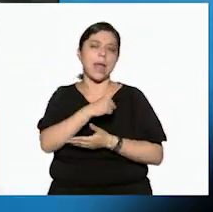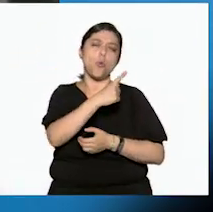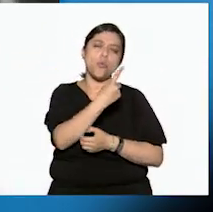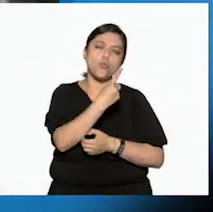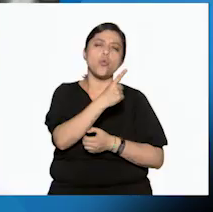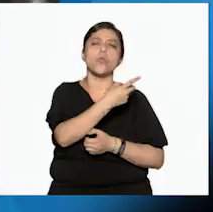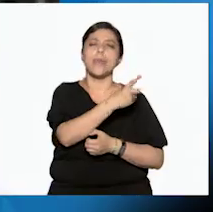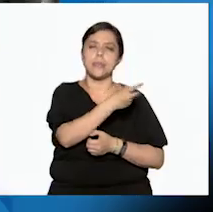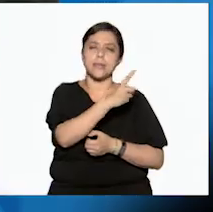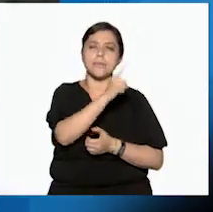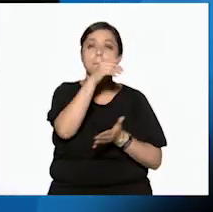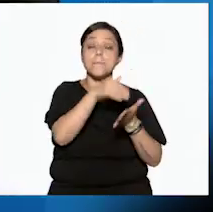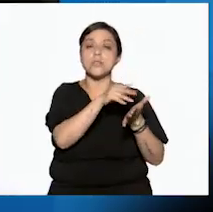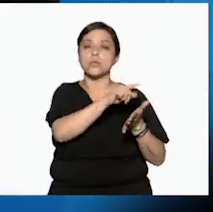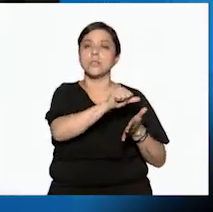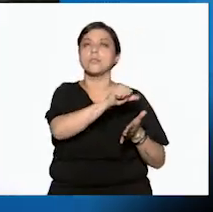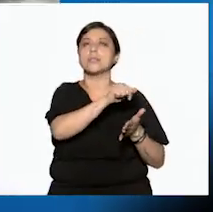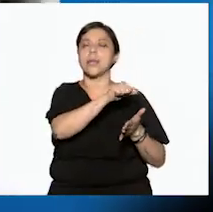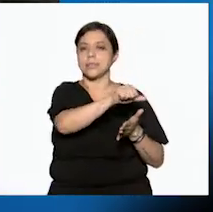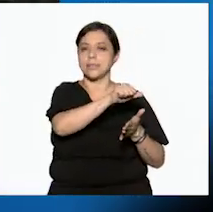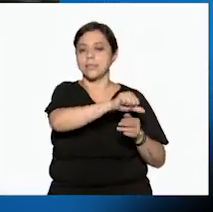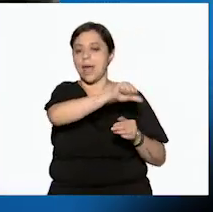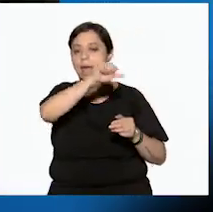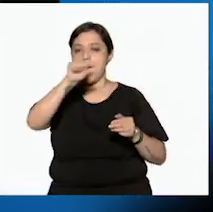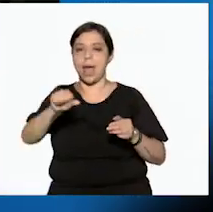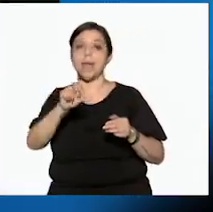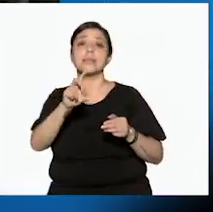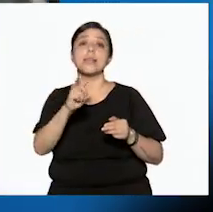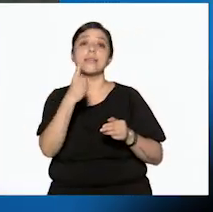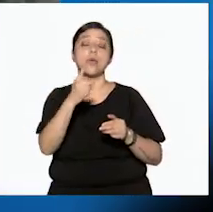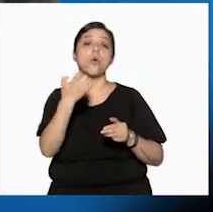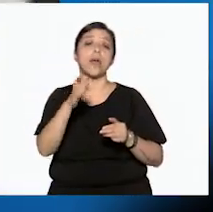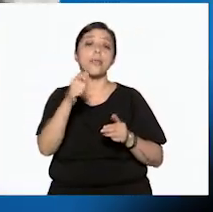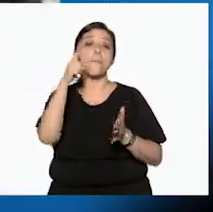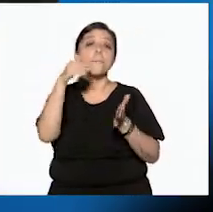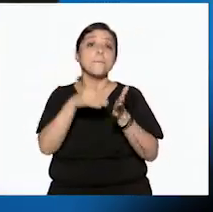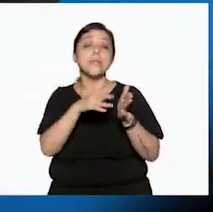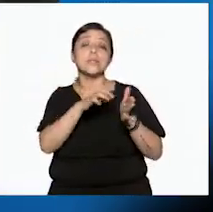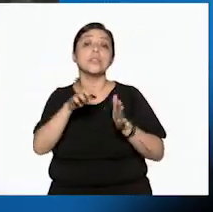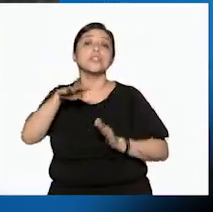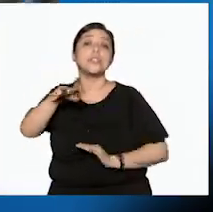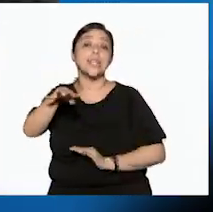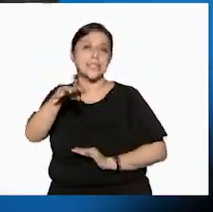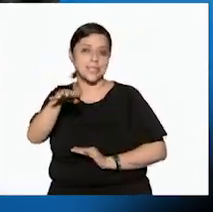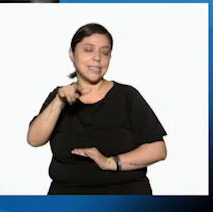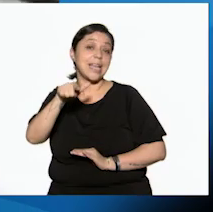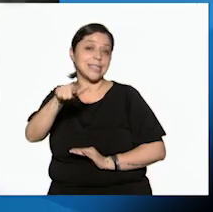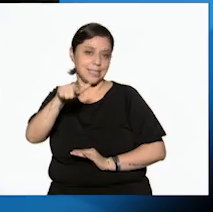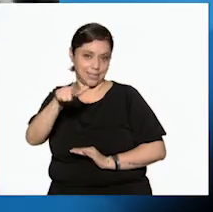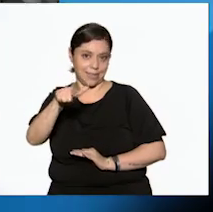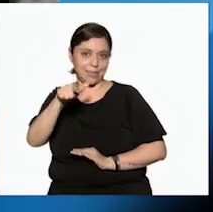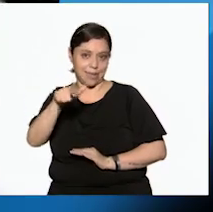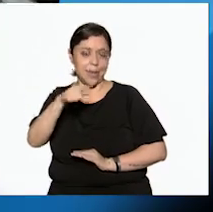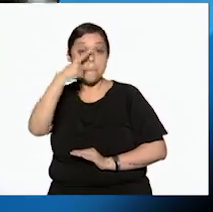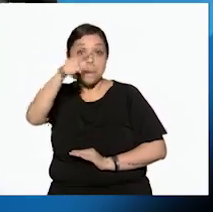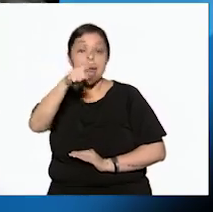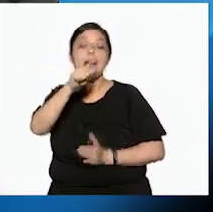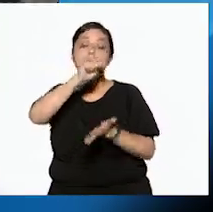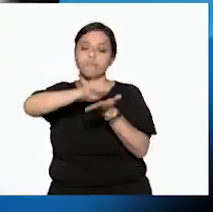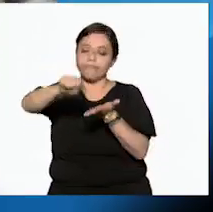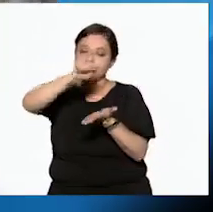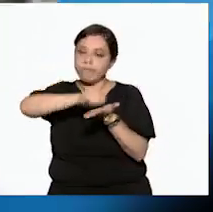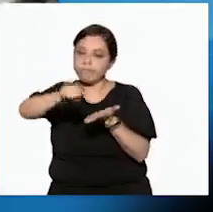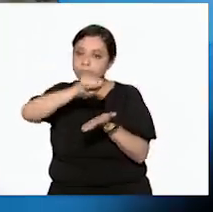de 1916 y el 31 de enero de 1917 para redactar una nueva